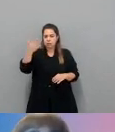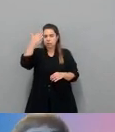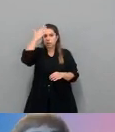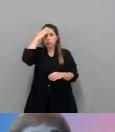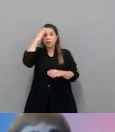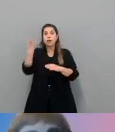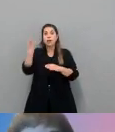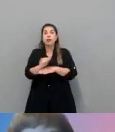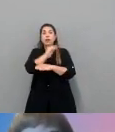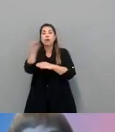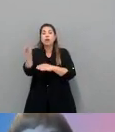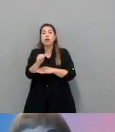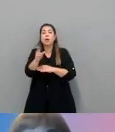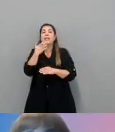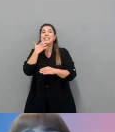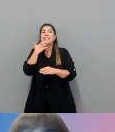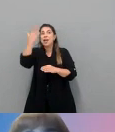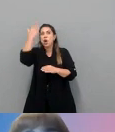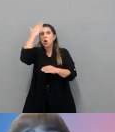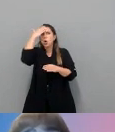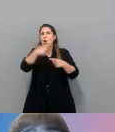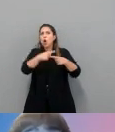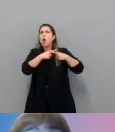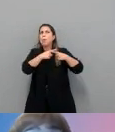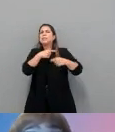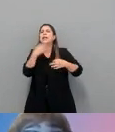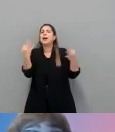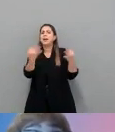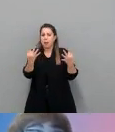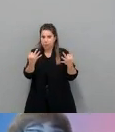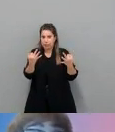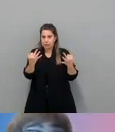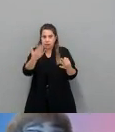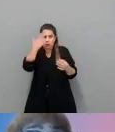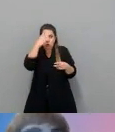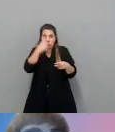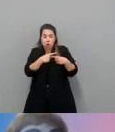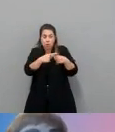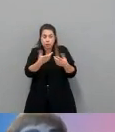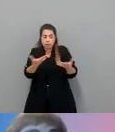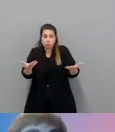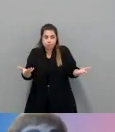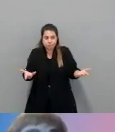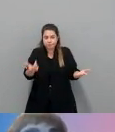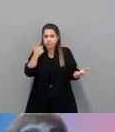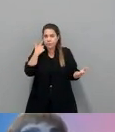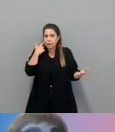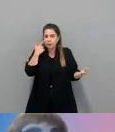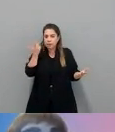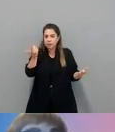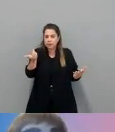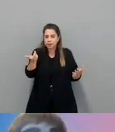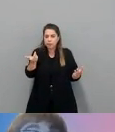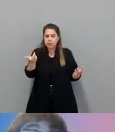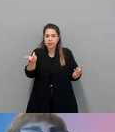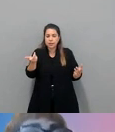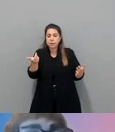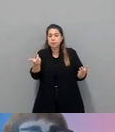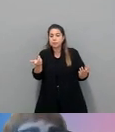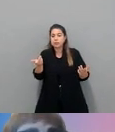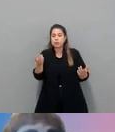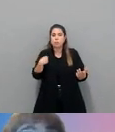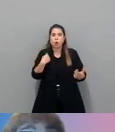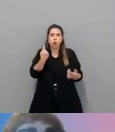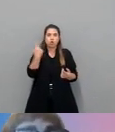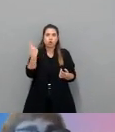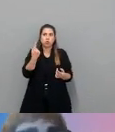las custodias compartidas? Claro, las custodias compartidas no se puede determinar efectivamente que hay solo una persona